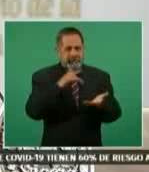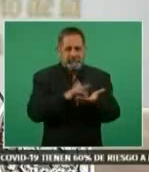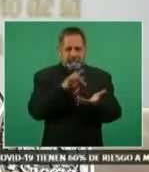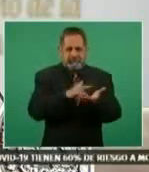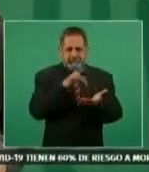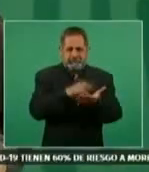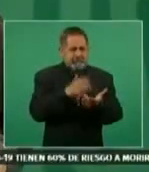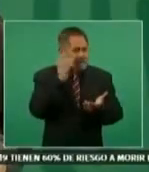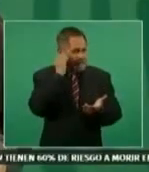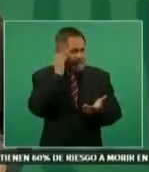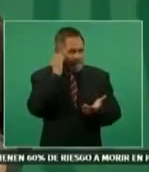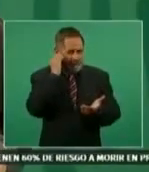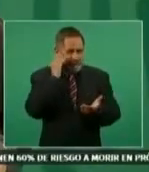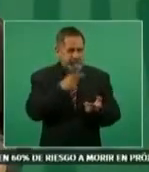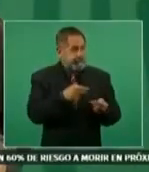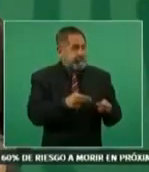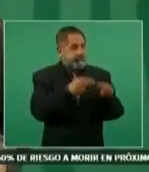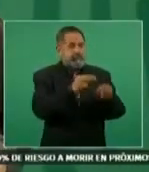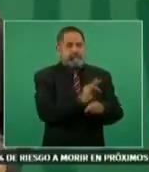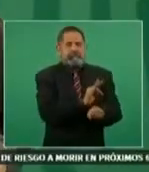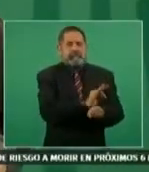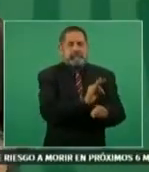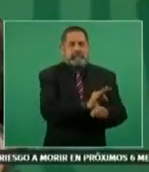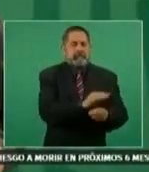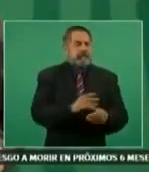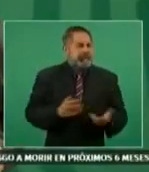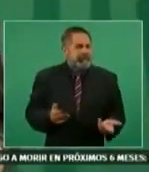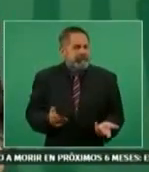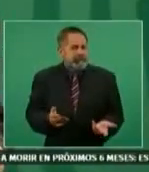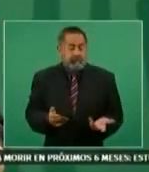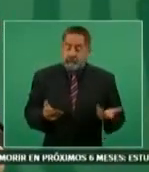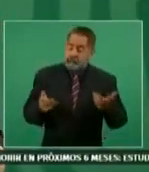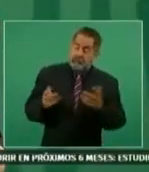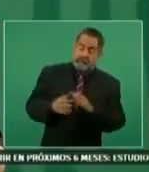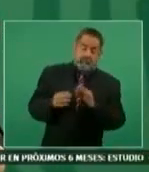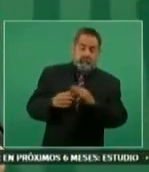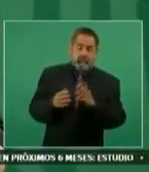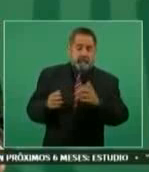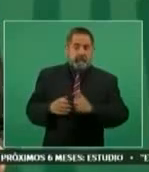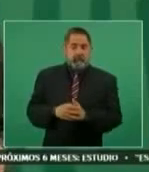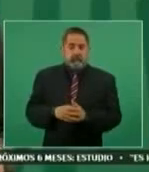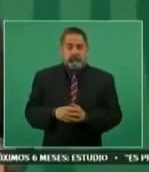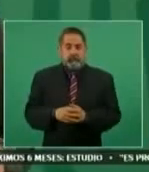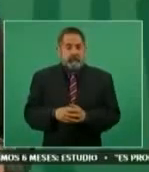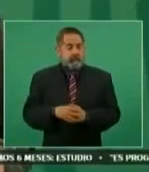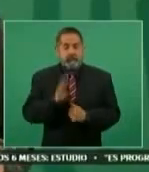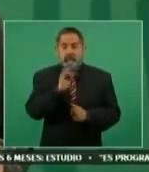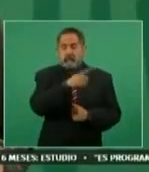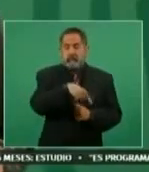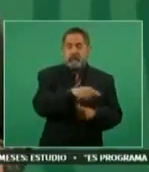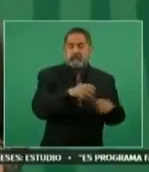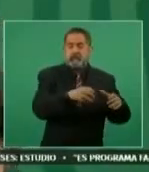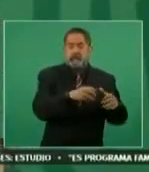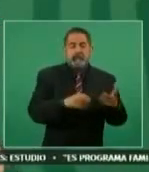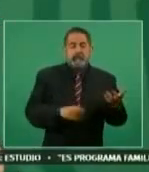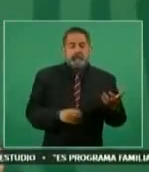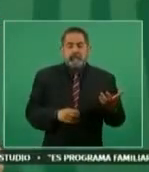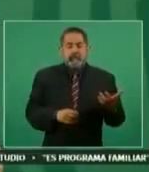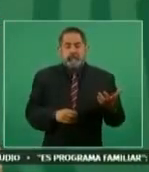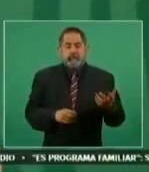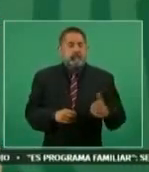del INAI lo único que les interesa es el dinero, porque el Estado debe poner orden para no permitir que una